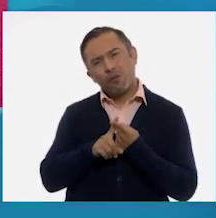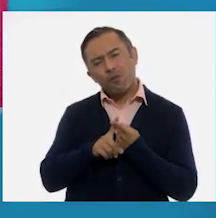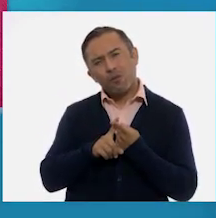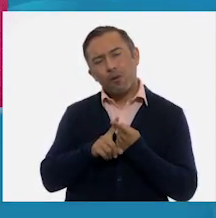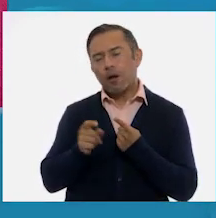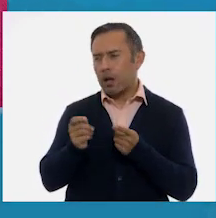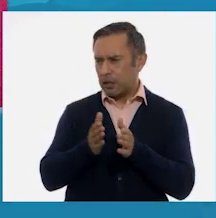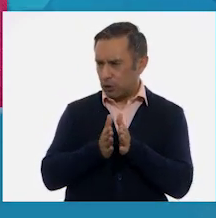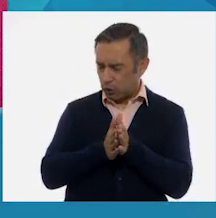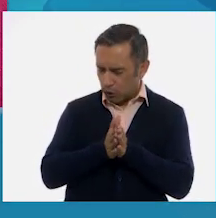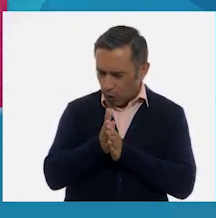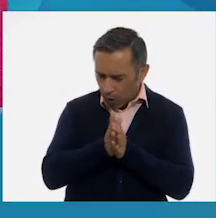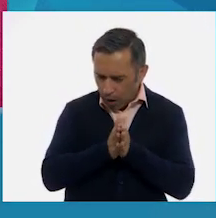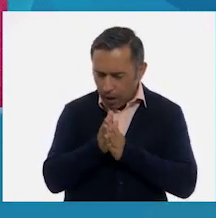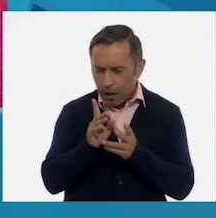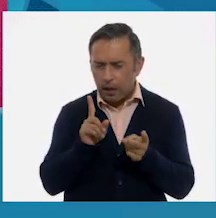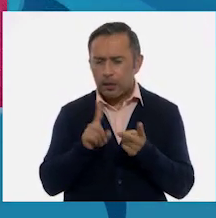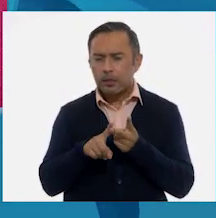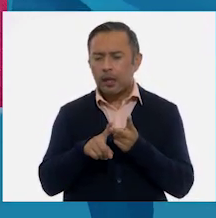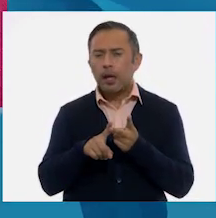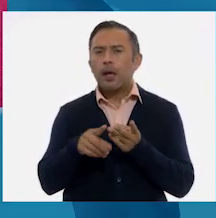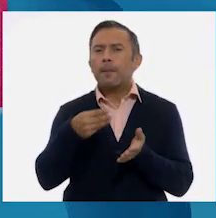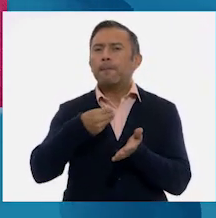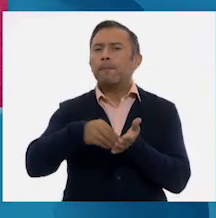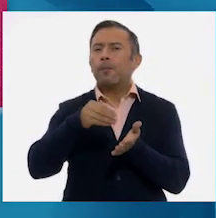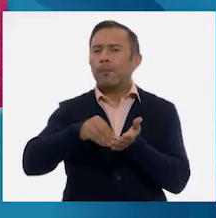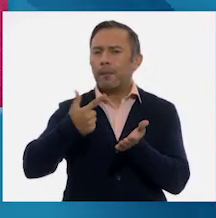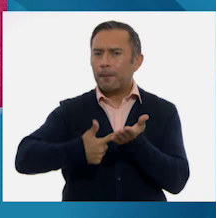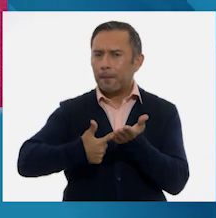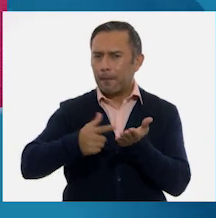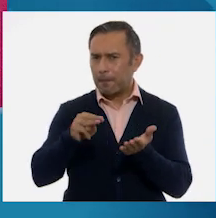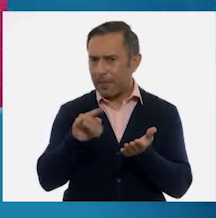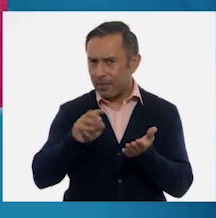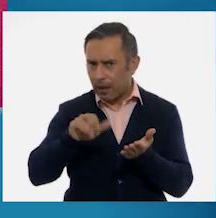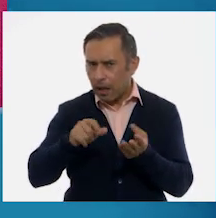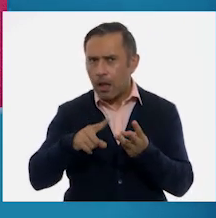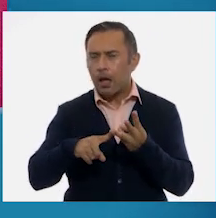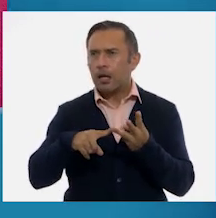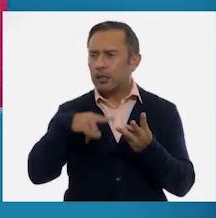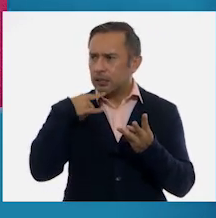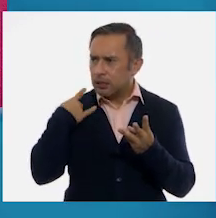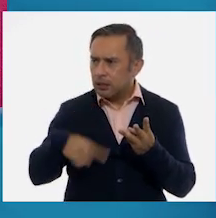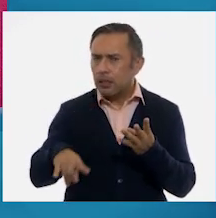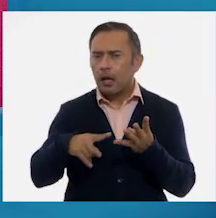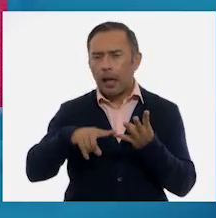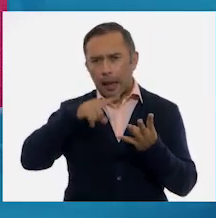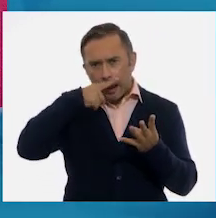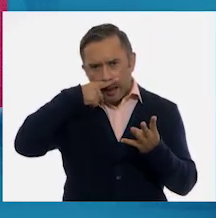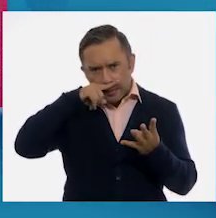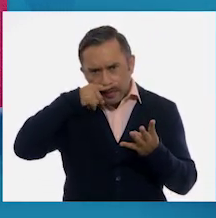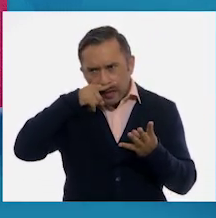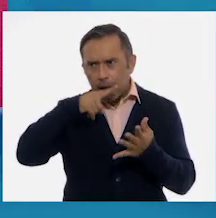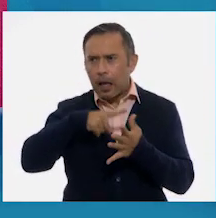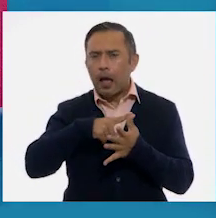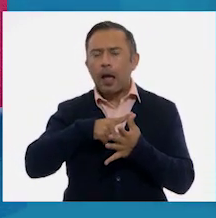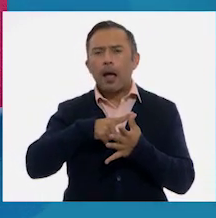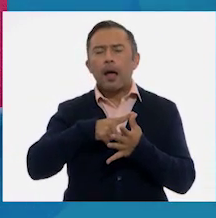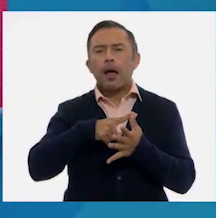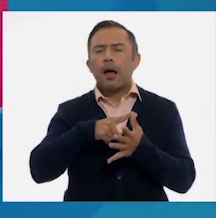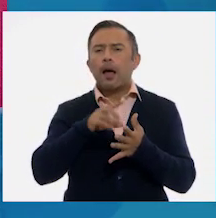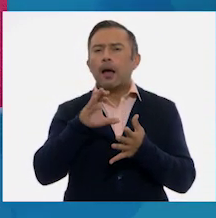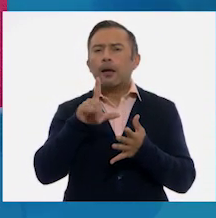lleva chocolate, manteca de cerdo, chile, canela y clavo, y